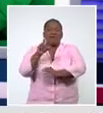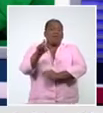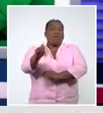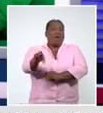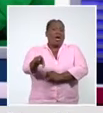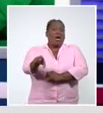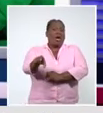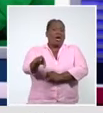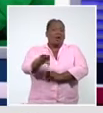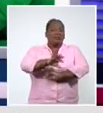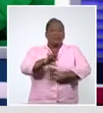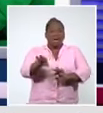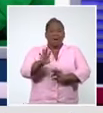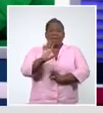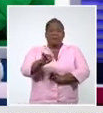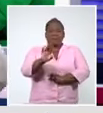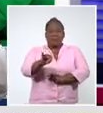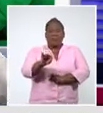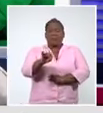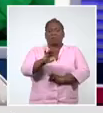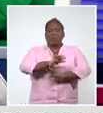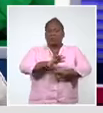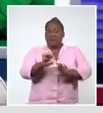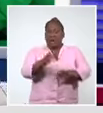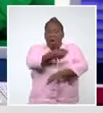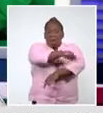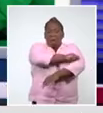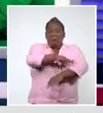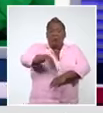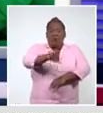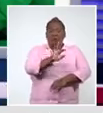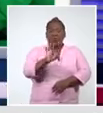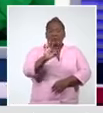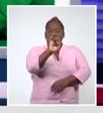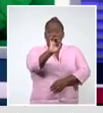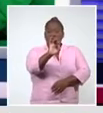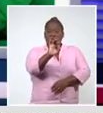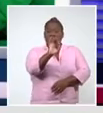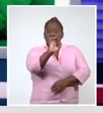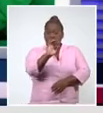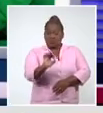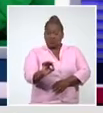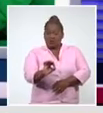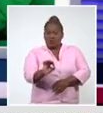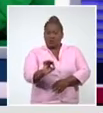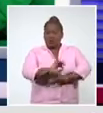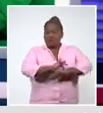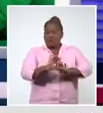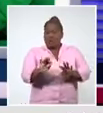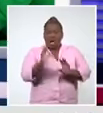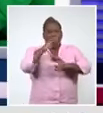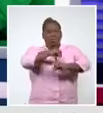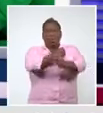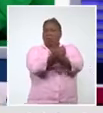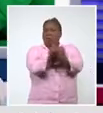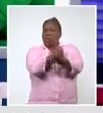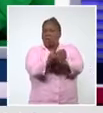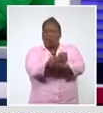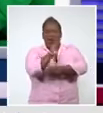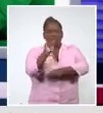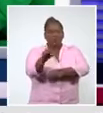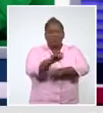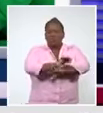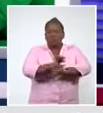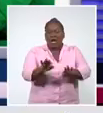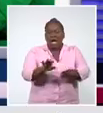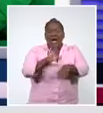la población está prácticamente inmunizada, 80%, 90%, ya no hay riesgo, ya tú no transmites porque la tuviste o porque